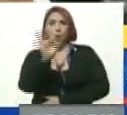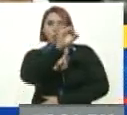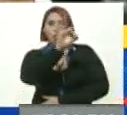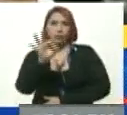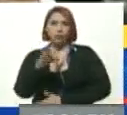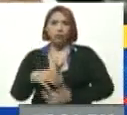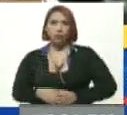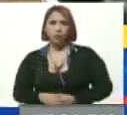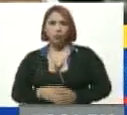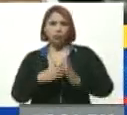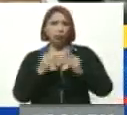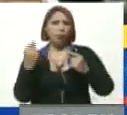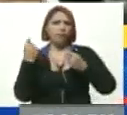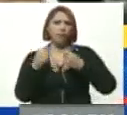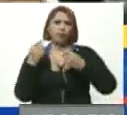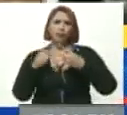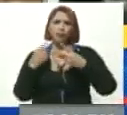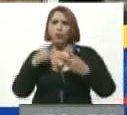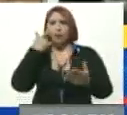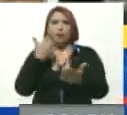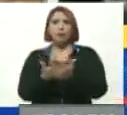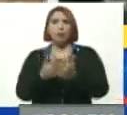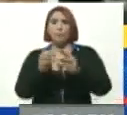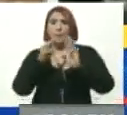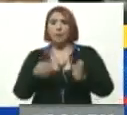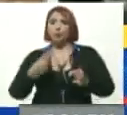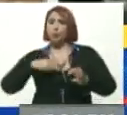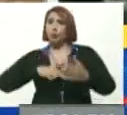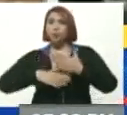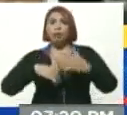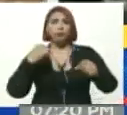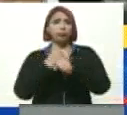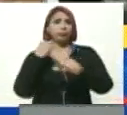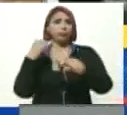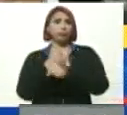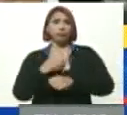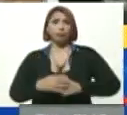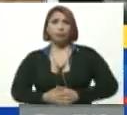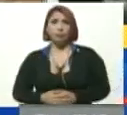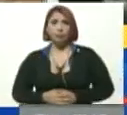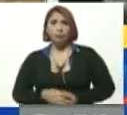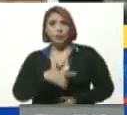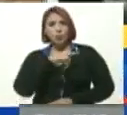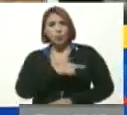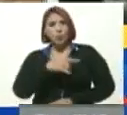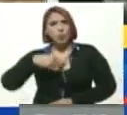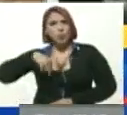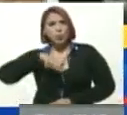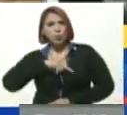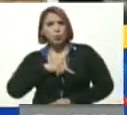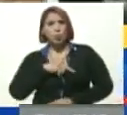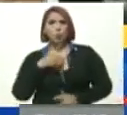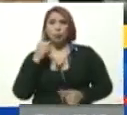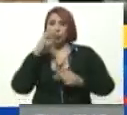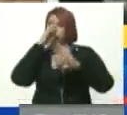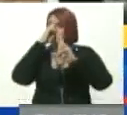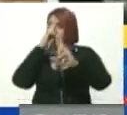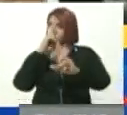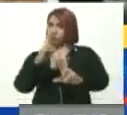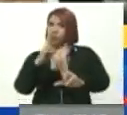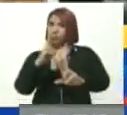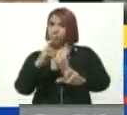53% de los testigos. Así que bueno, vamos trabajando. Los lunes para nosotros son sagrados,